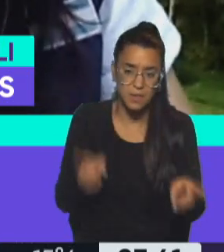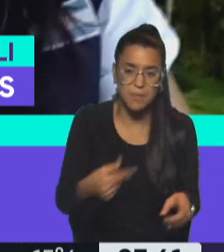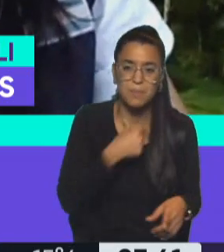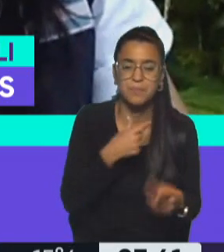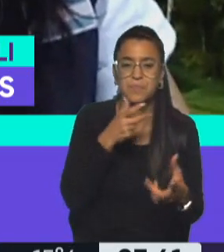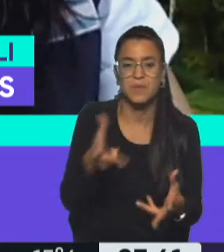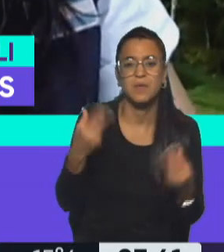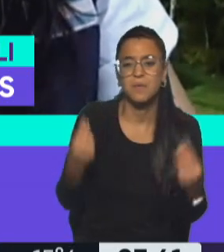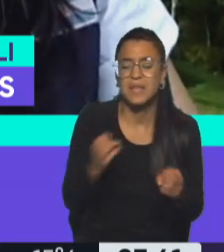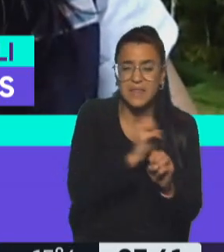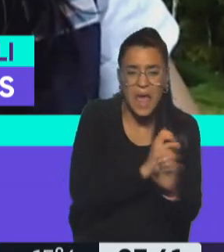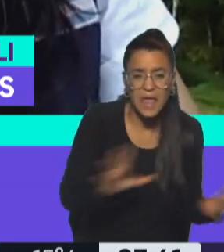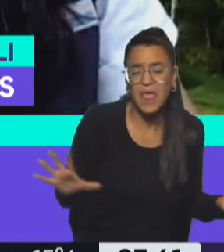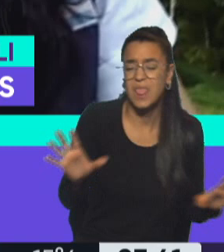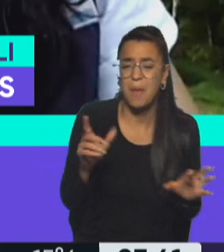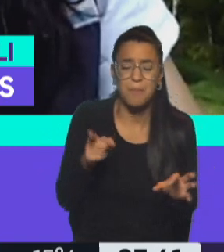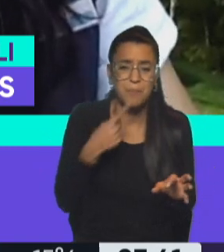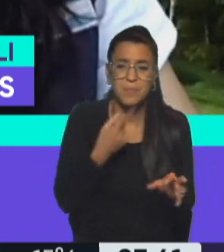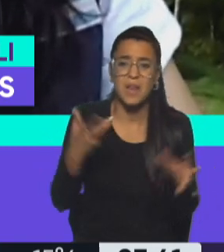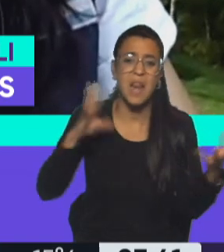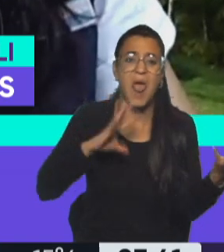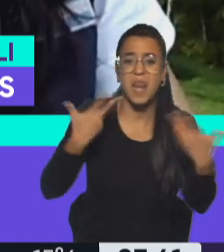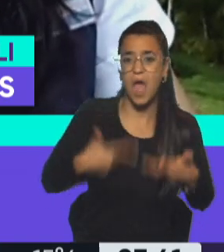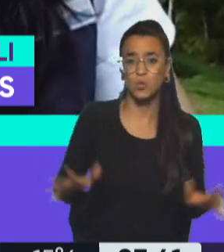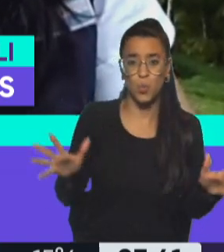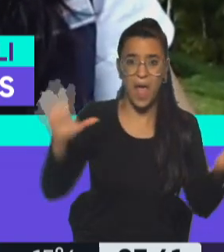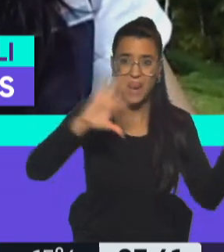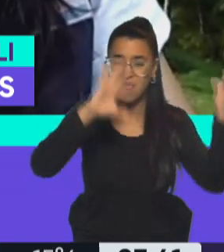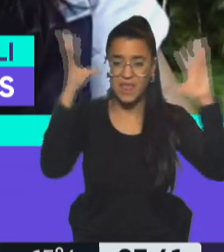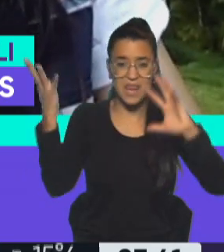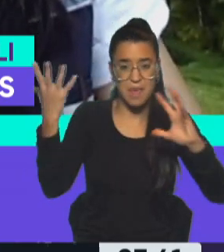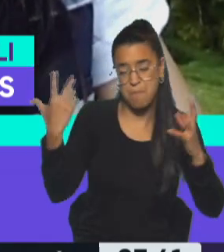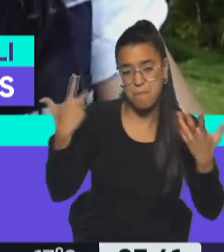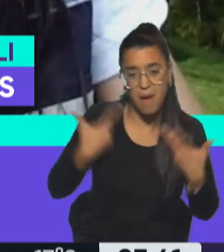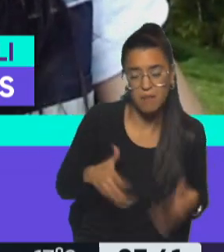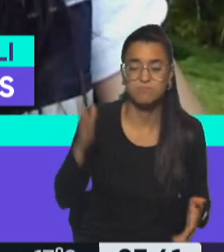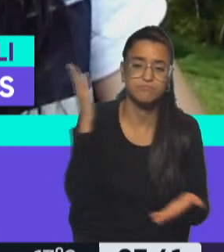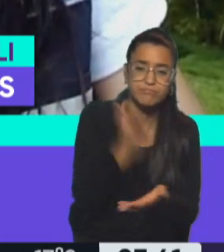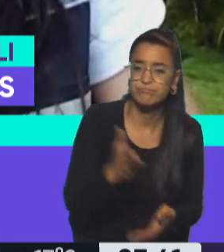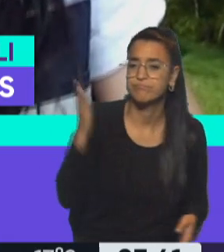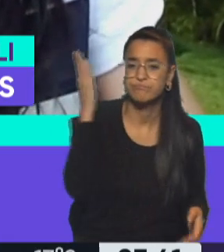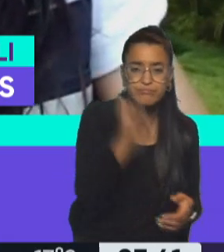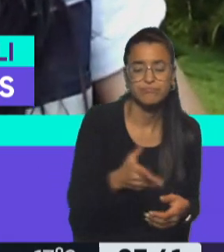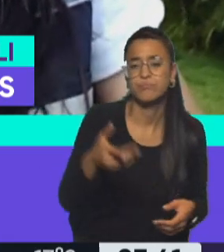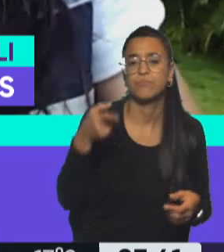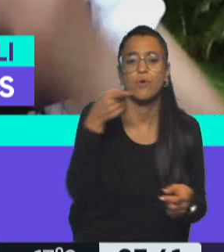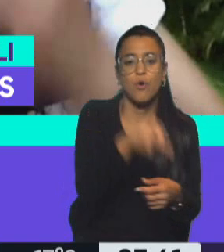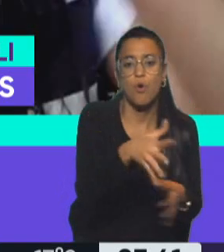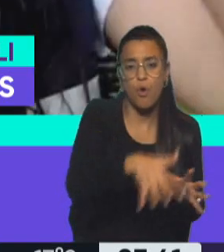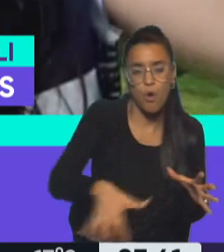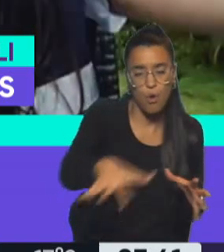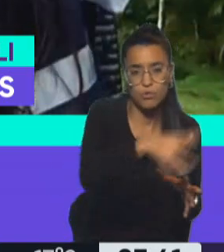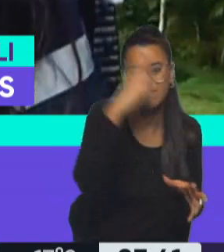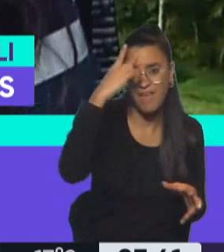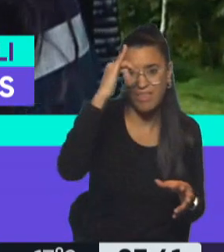Porque es la tragedia dentro de la tragedia permanente, tragedias naturales que de manera insistente golpean una y otra vez a la isla de la Española, que vive